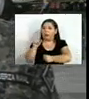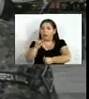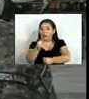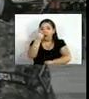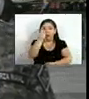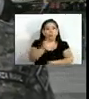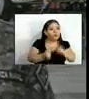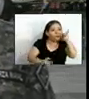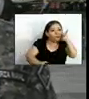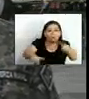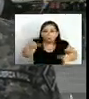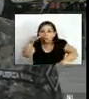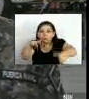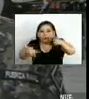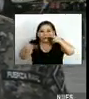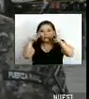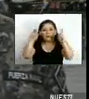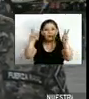observador militar